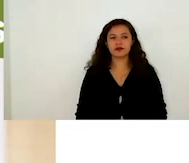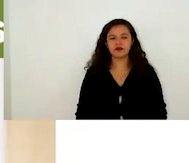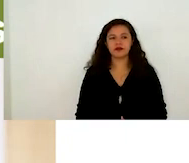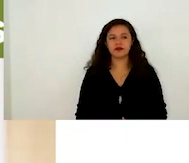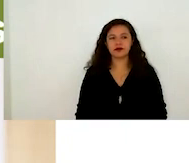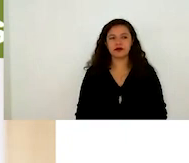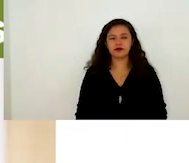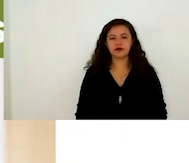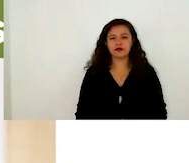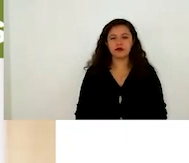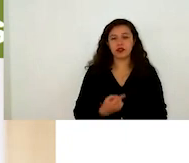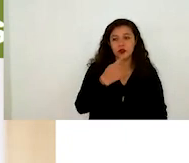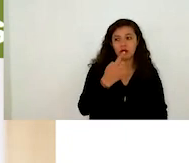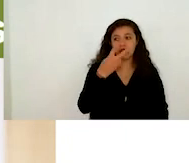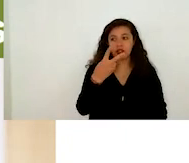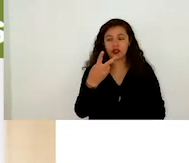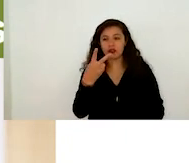a dos por tres